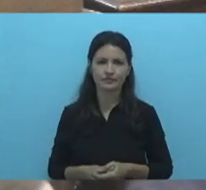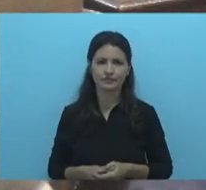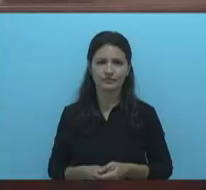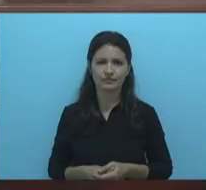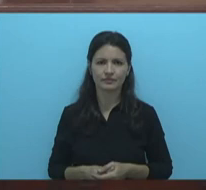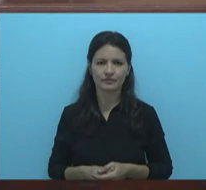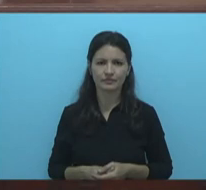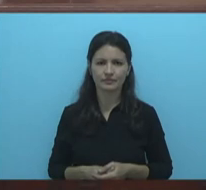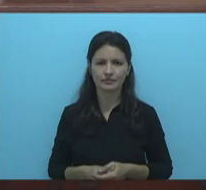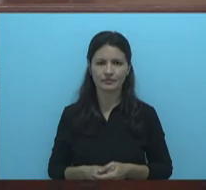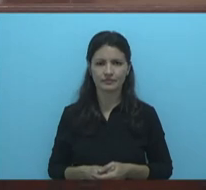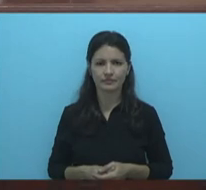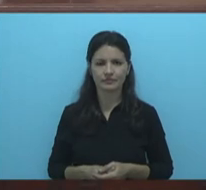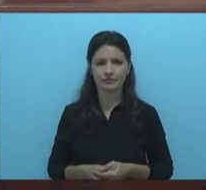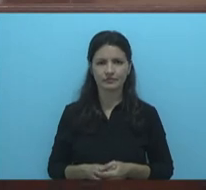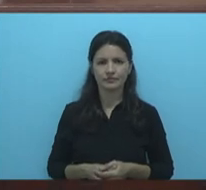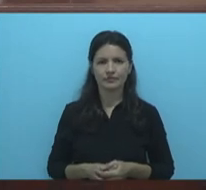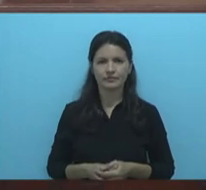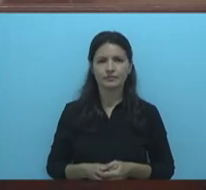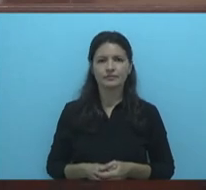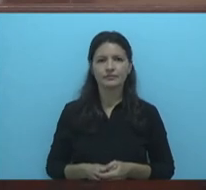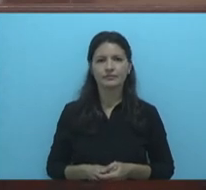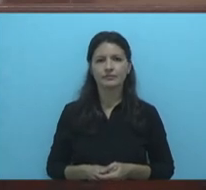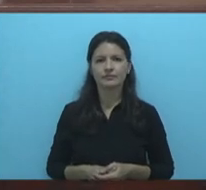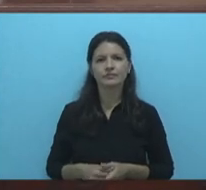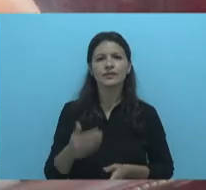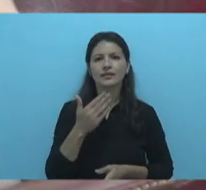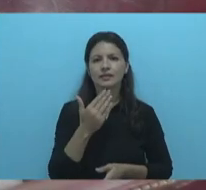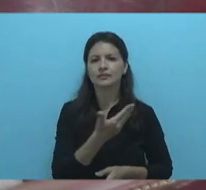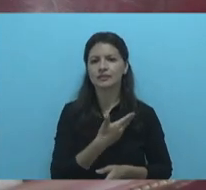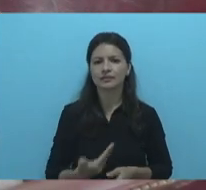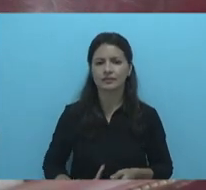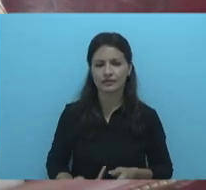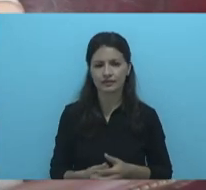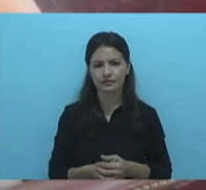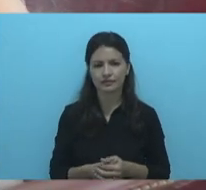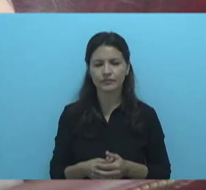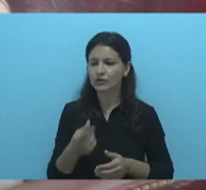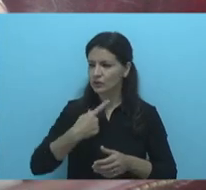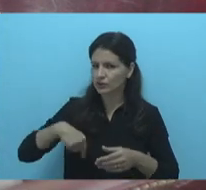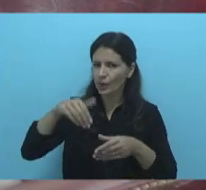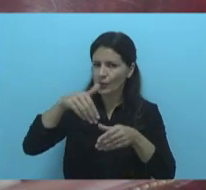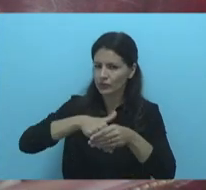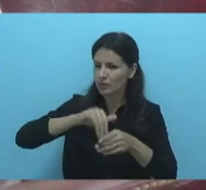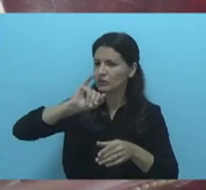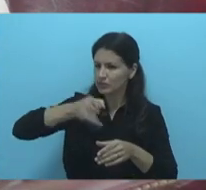Diputado Julián Galeano tiene la palabra. Gracias, señor presidente. Independientemente de que acompañamos esta